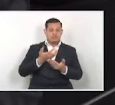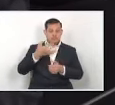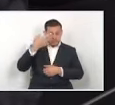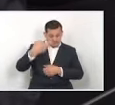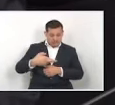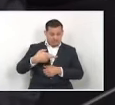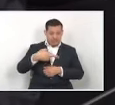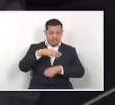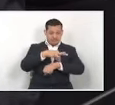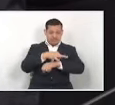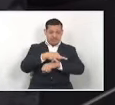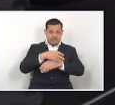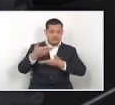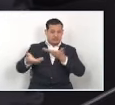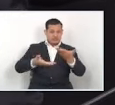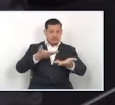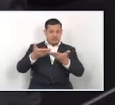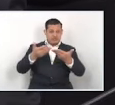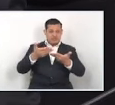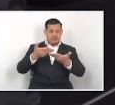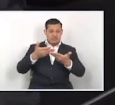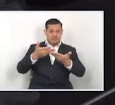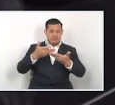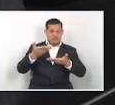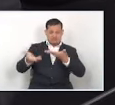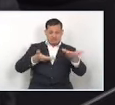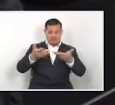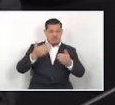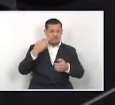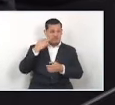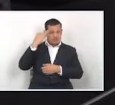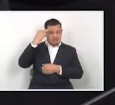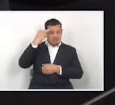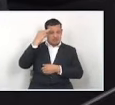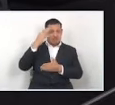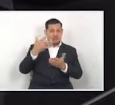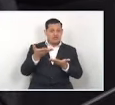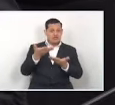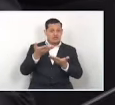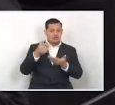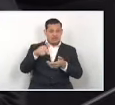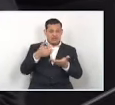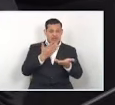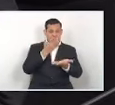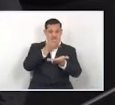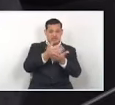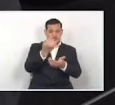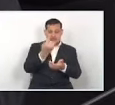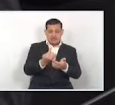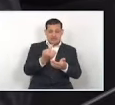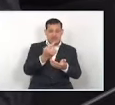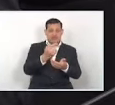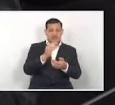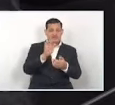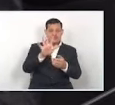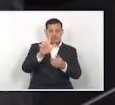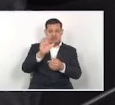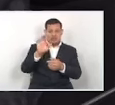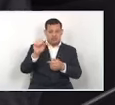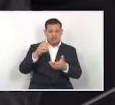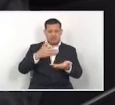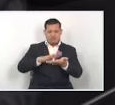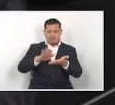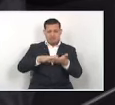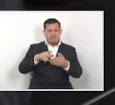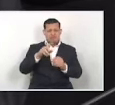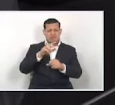que somos el mercado de mayoreo. Voy a decir que al detalle, porque obviamente llega alguien de repente que quiere 5 libras y se la van a vender,